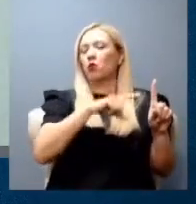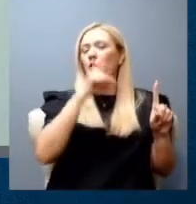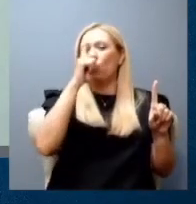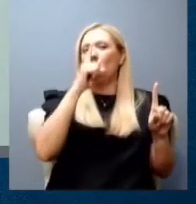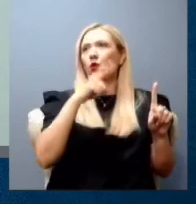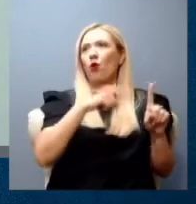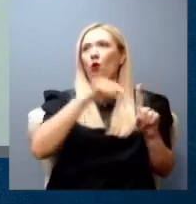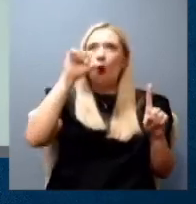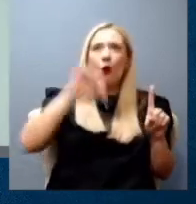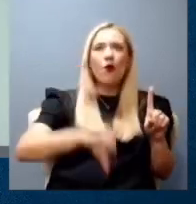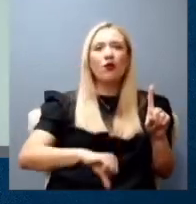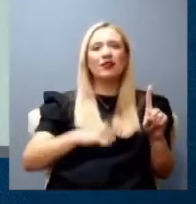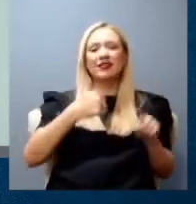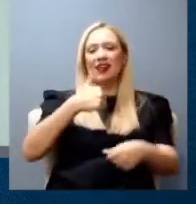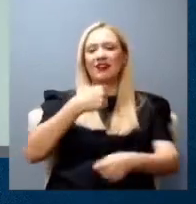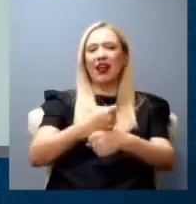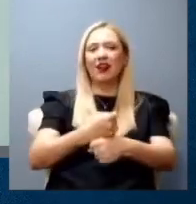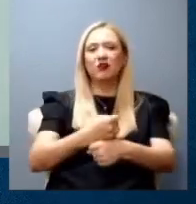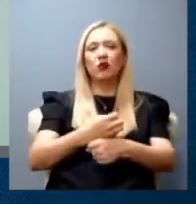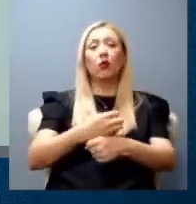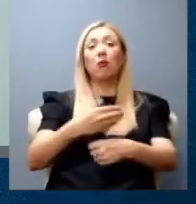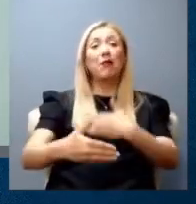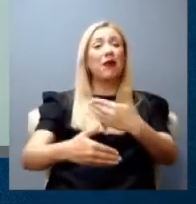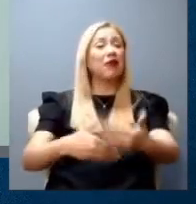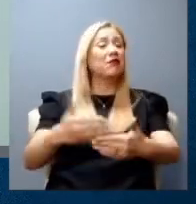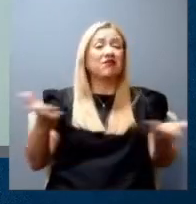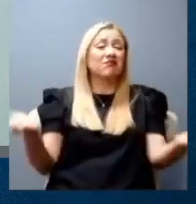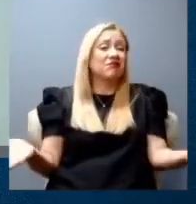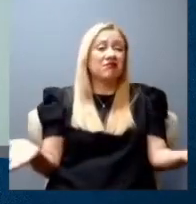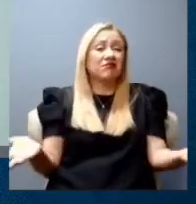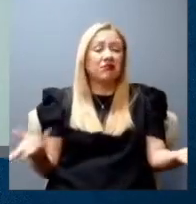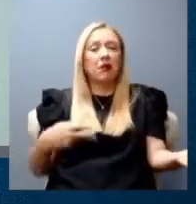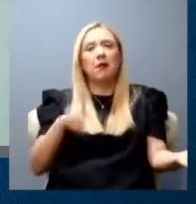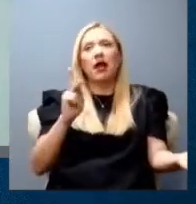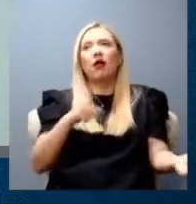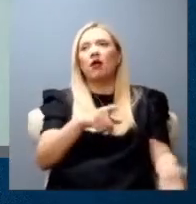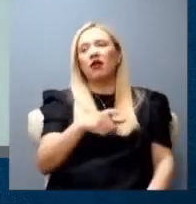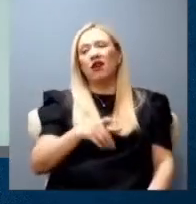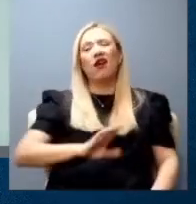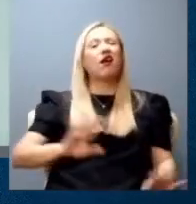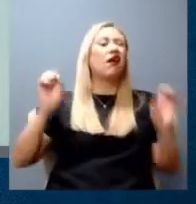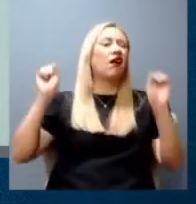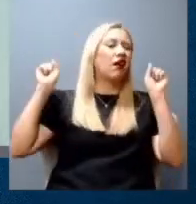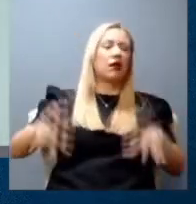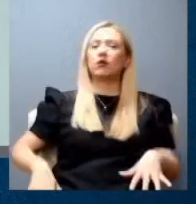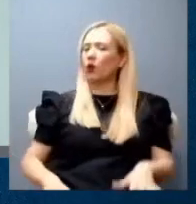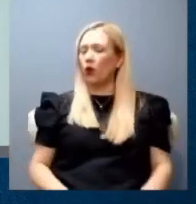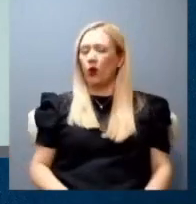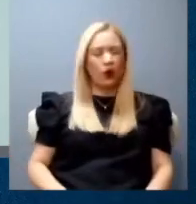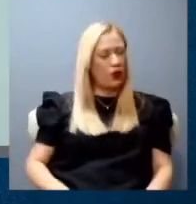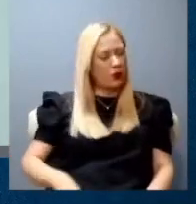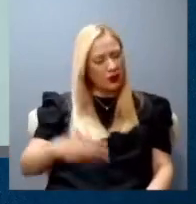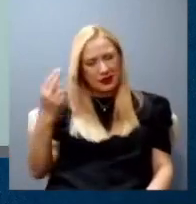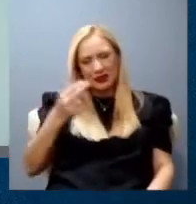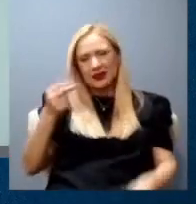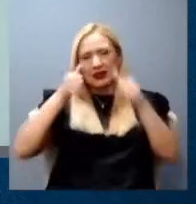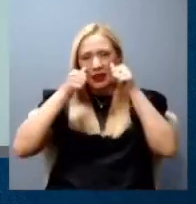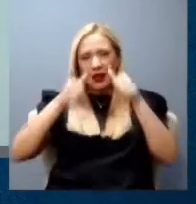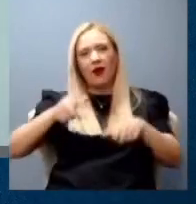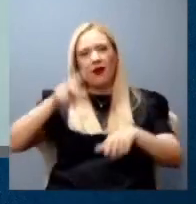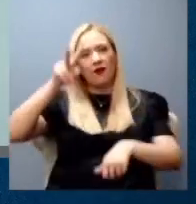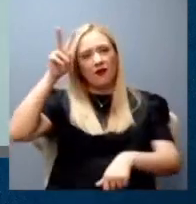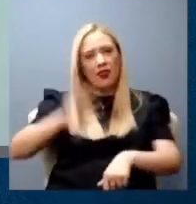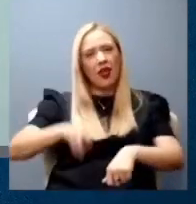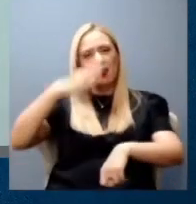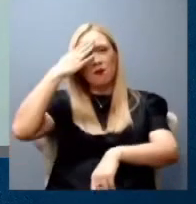esta justiciabilidad y no dejar de atender sobre todo lo que es la verdad, lo que es la memoria como ejes principales. La verdad y la